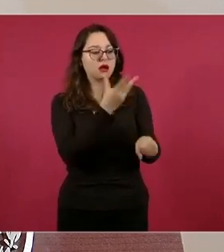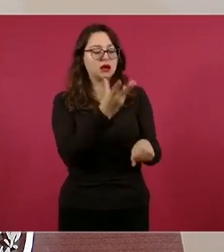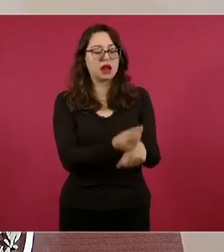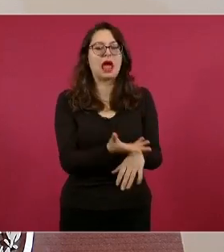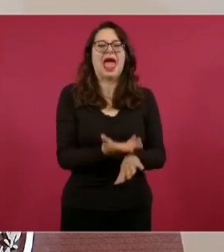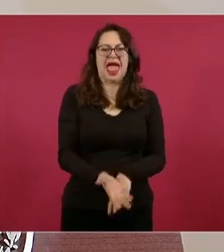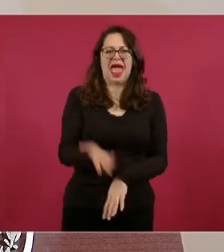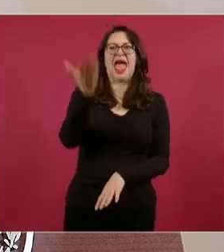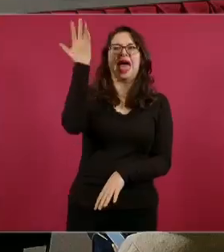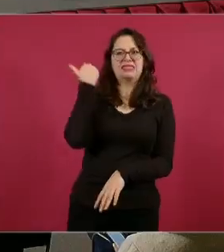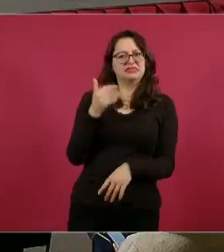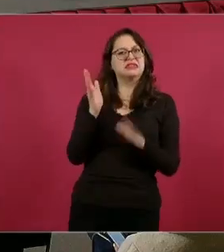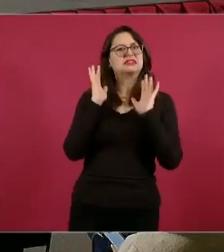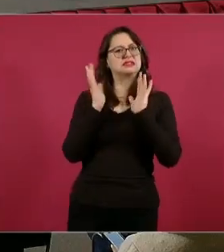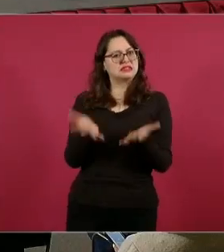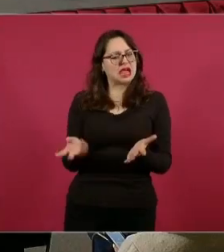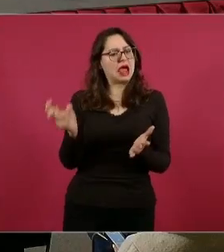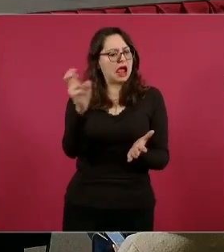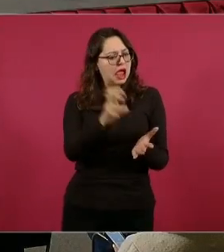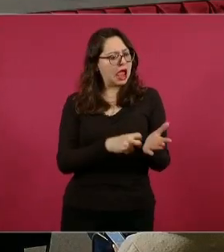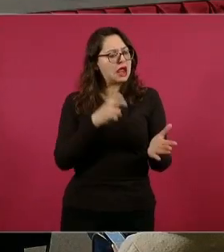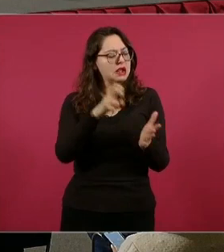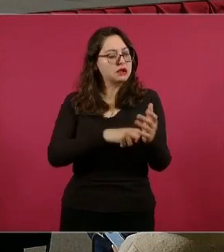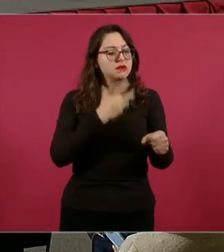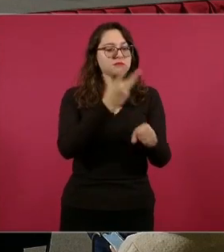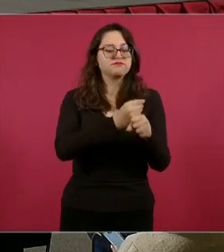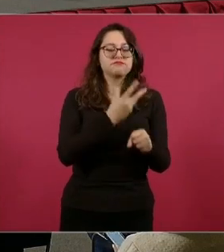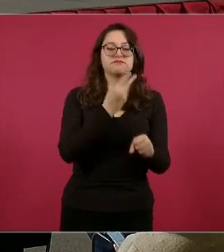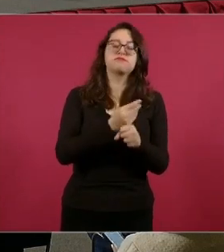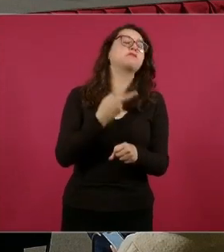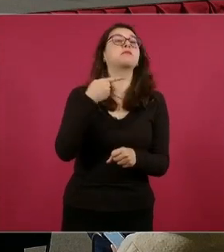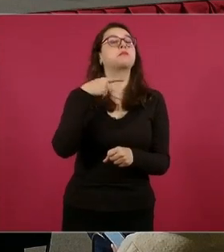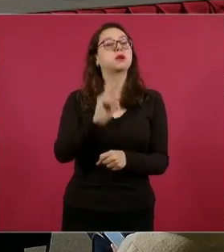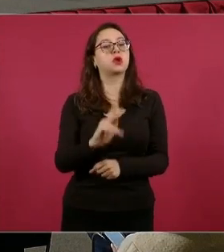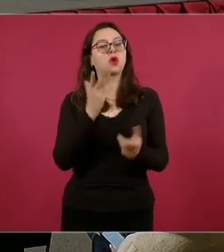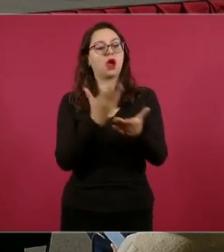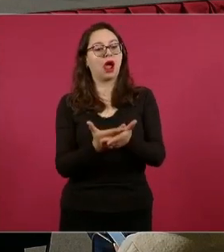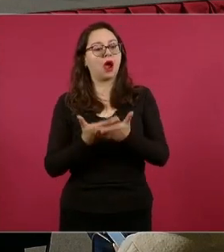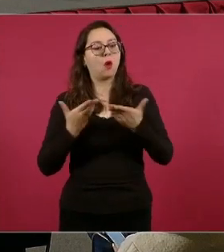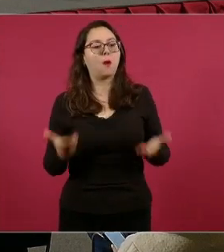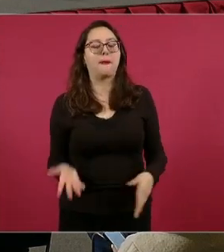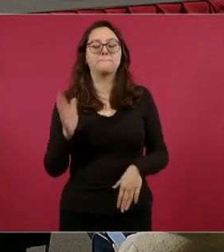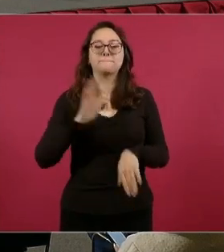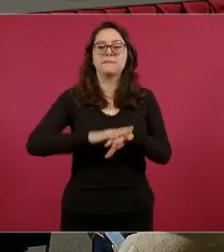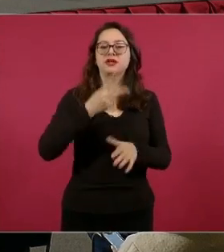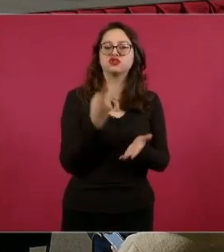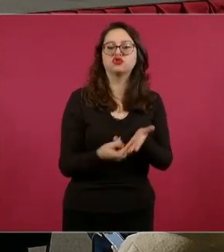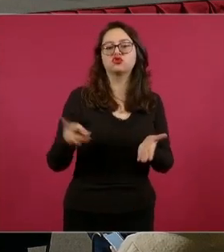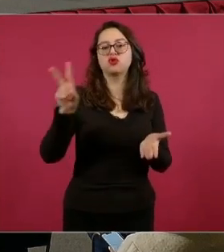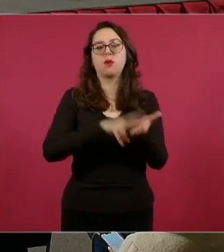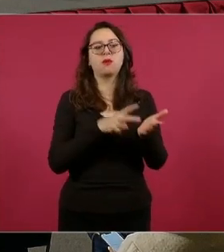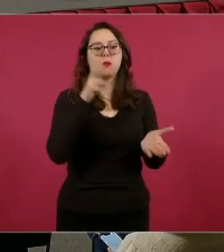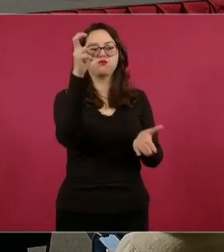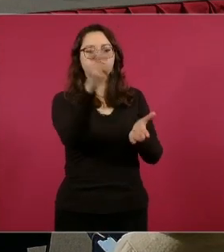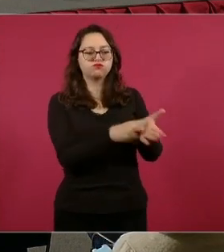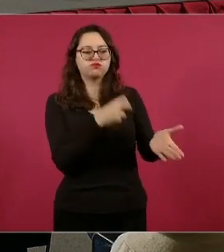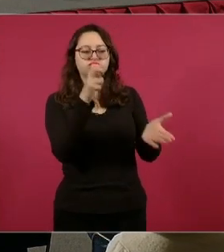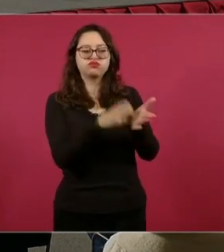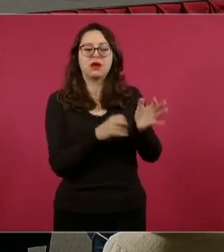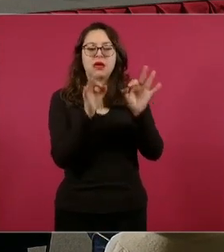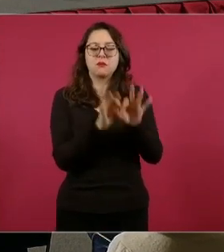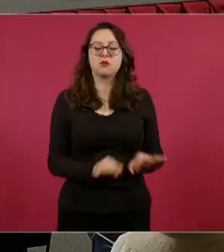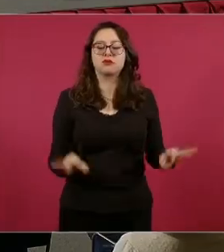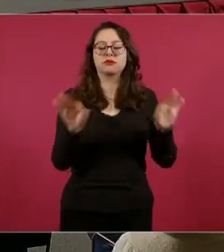la garantía, la obligación del Estado mexicano de garantizar la atención médica